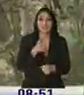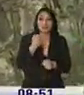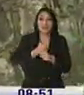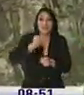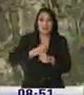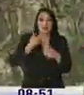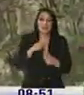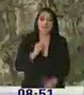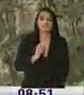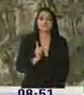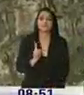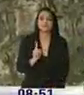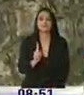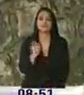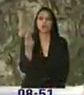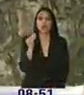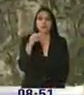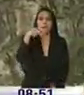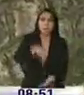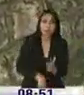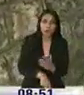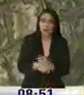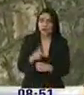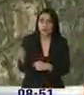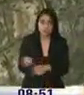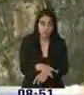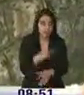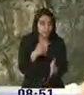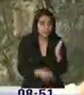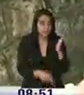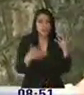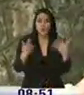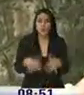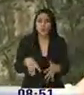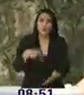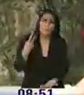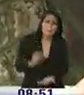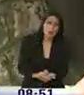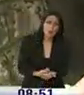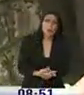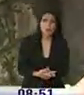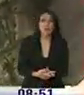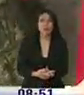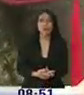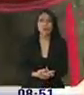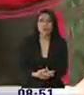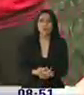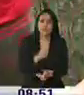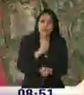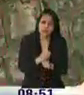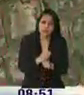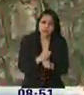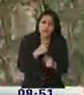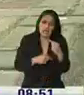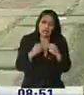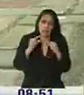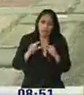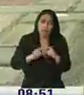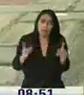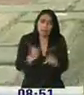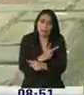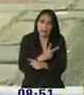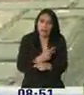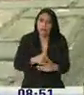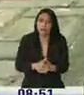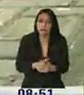y pasado un joven según yo lo que pasó se rompió se lastimó no fue mayor cosa pero el peligro es que no